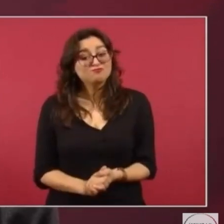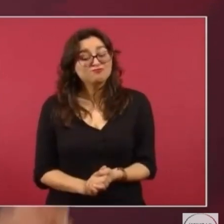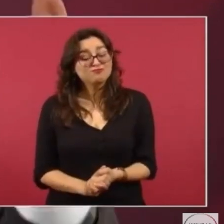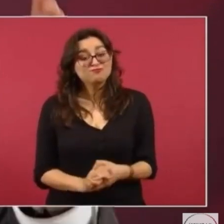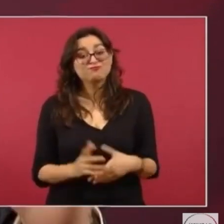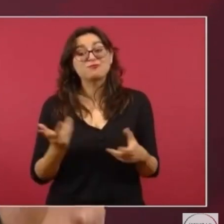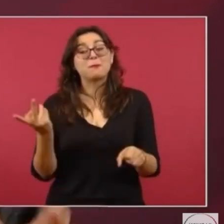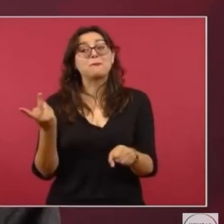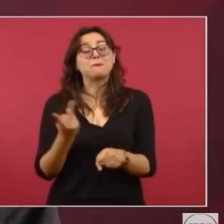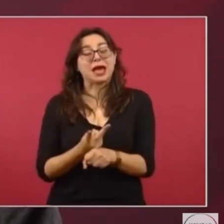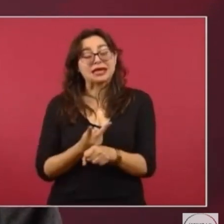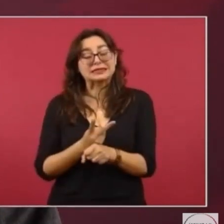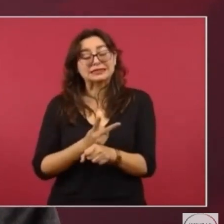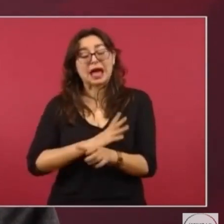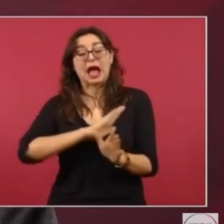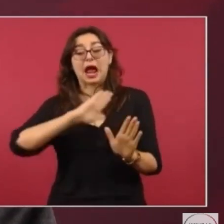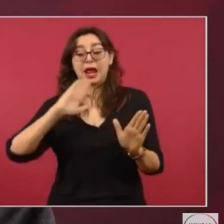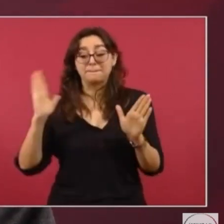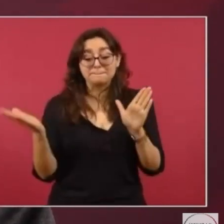la investigación.